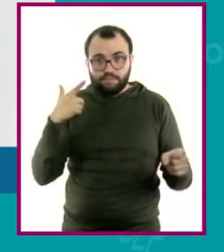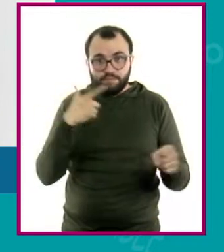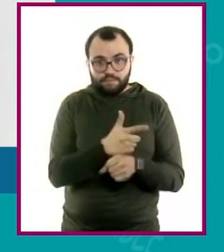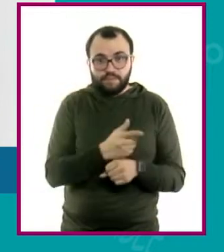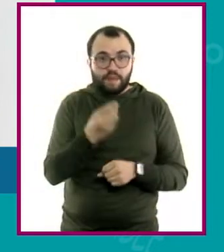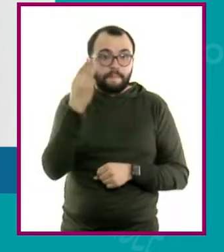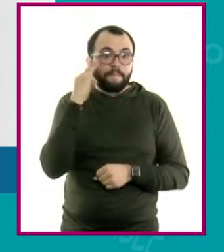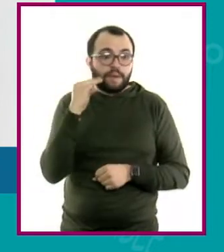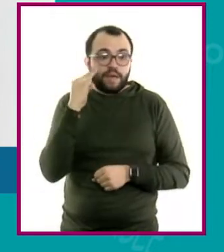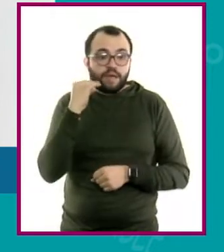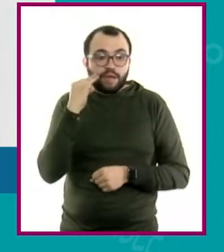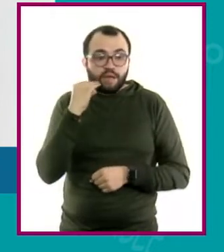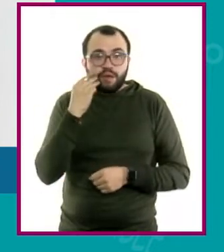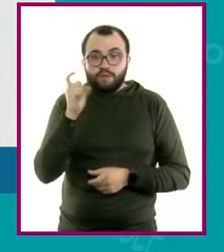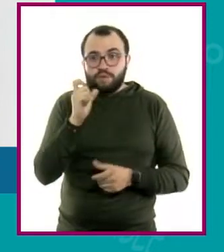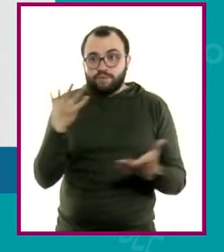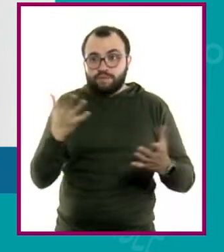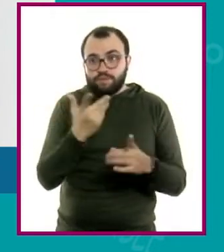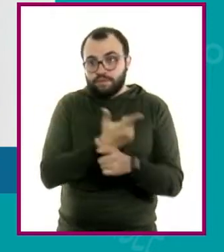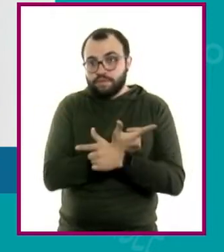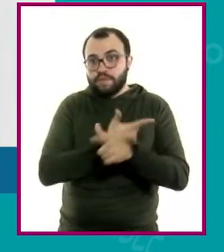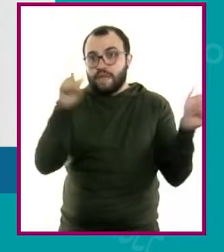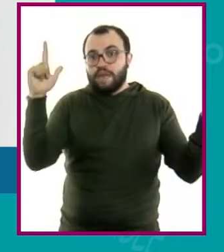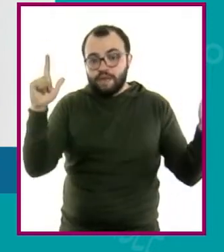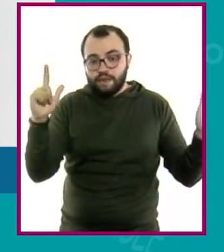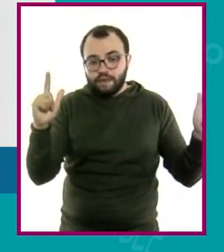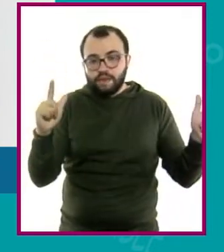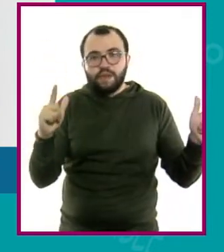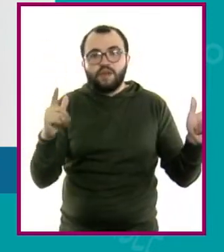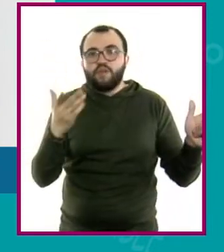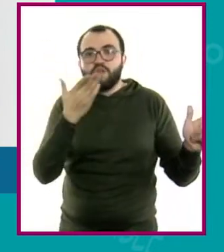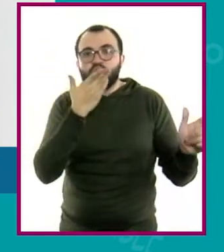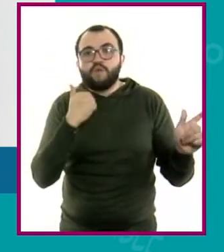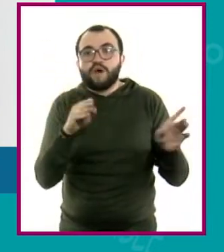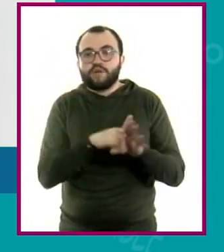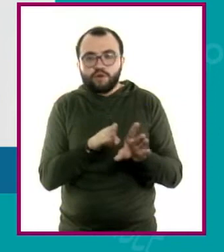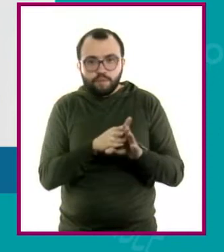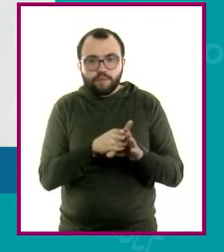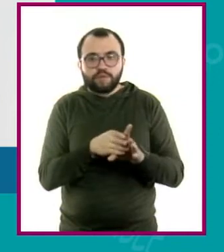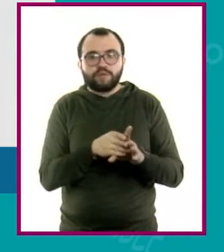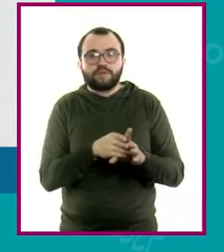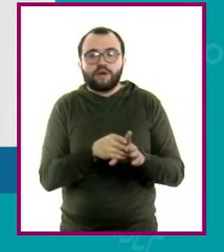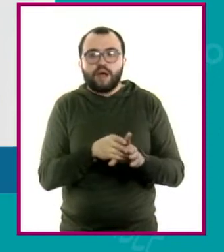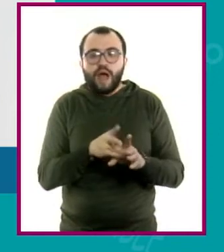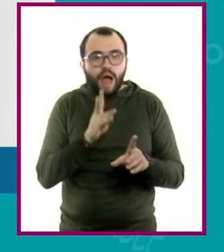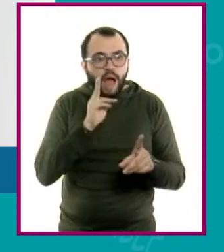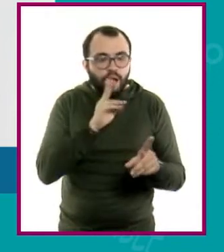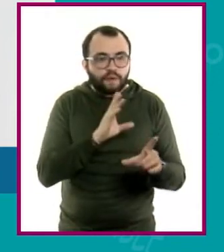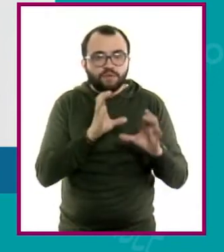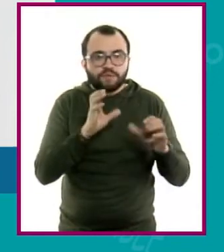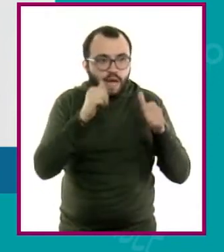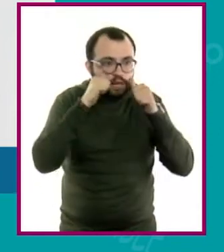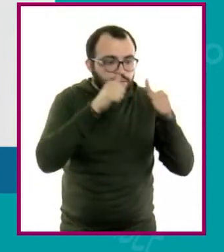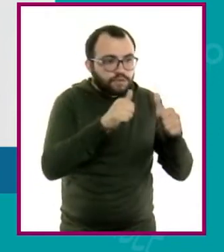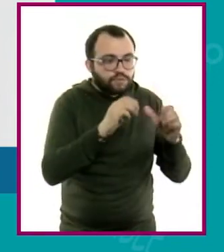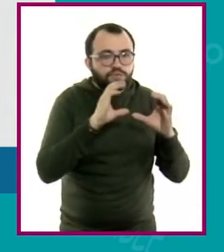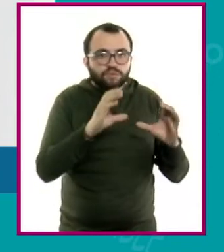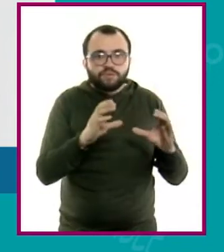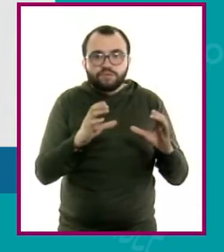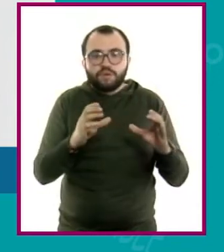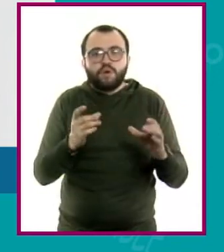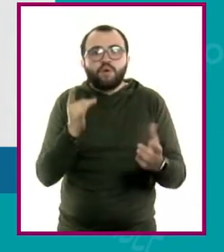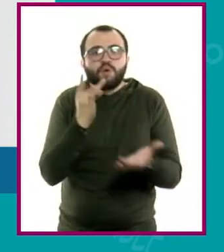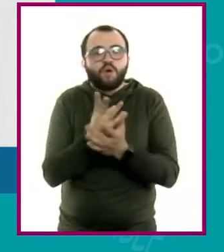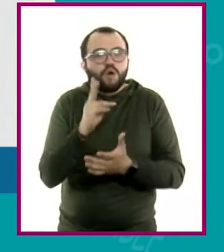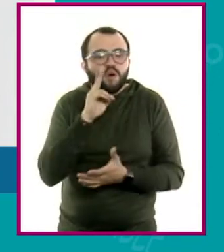mercado, al ser libre, no toma en cuenta ciertas características como los recursos, solamente los ve